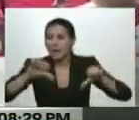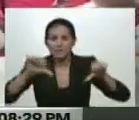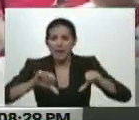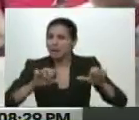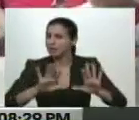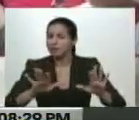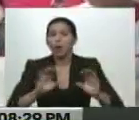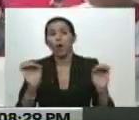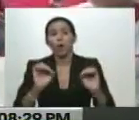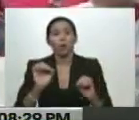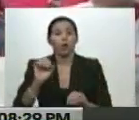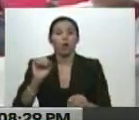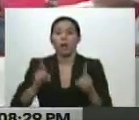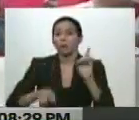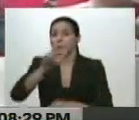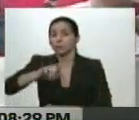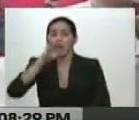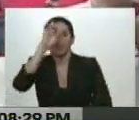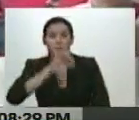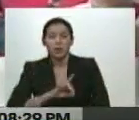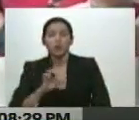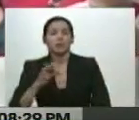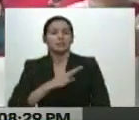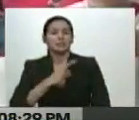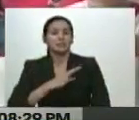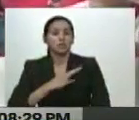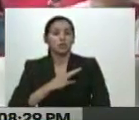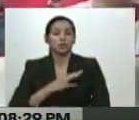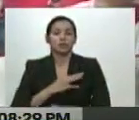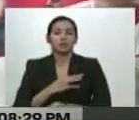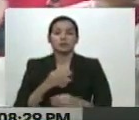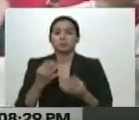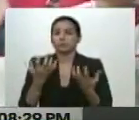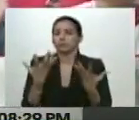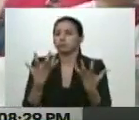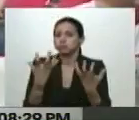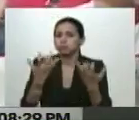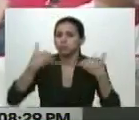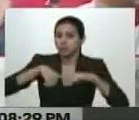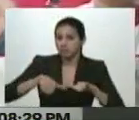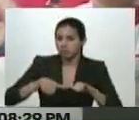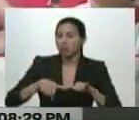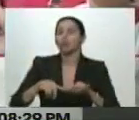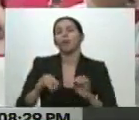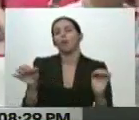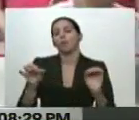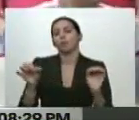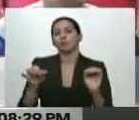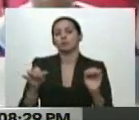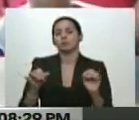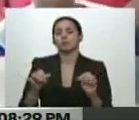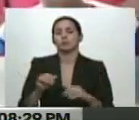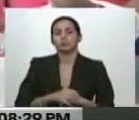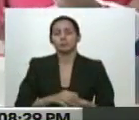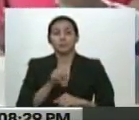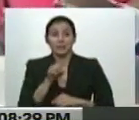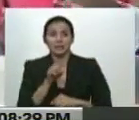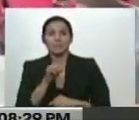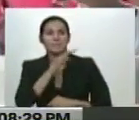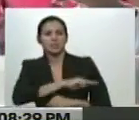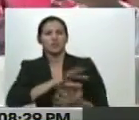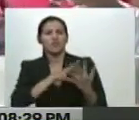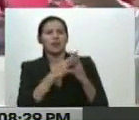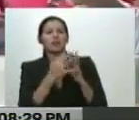con discapacidad o una señora que tiene 20 hijos, pues, a el que tiene menos problemas, para que la Gran Misión Barrio Nuevo,